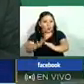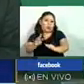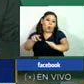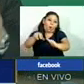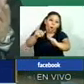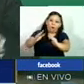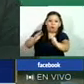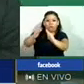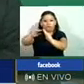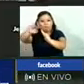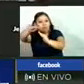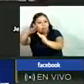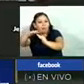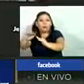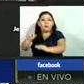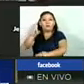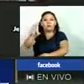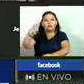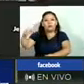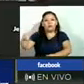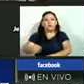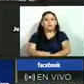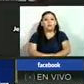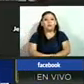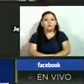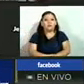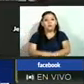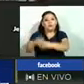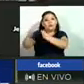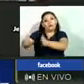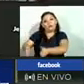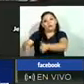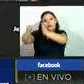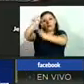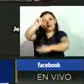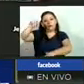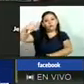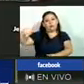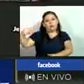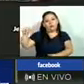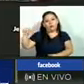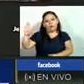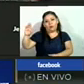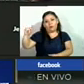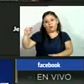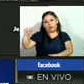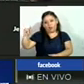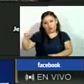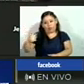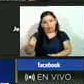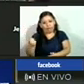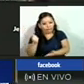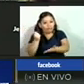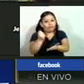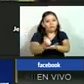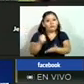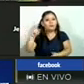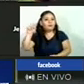alrededor de 110 techos Habitat para la Humanidad Salvador está haciendo un aporte de 120 mil dólares